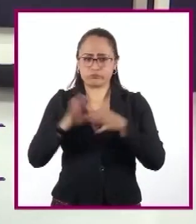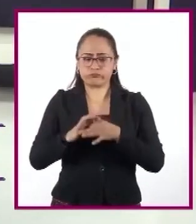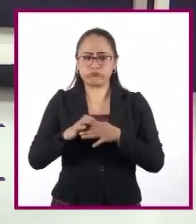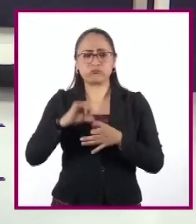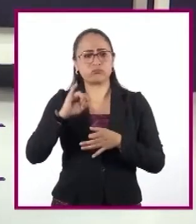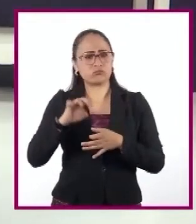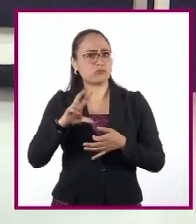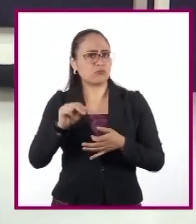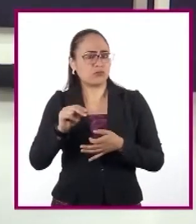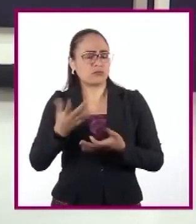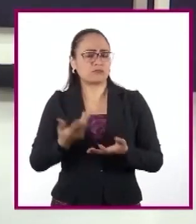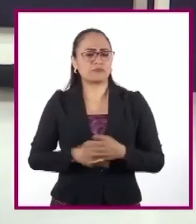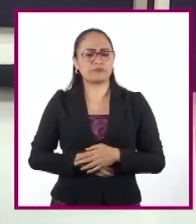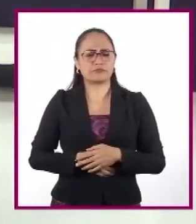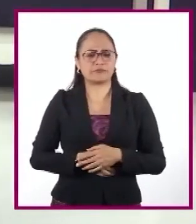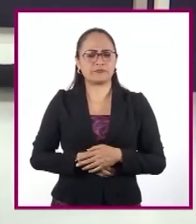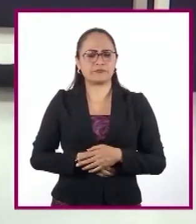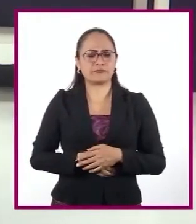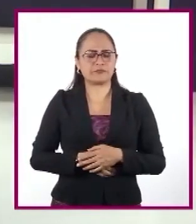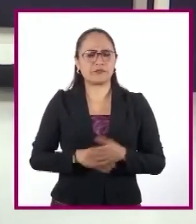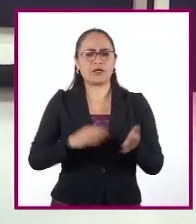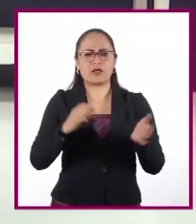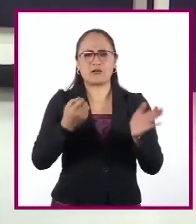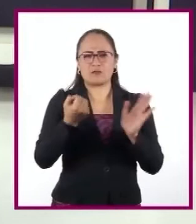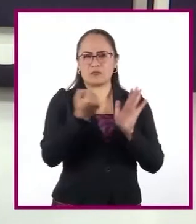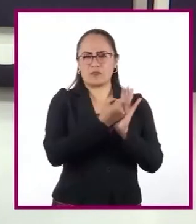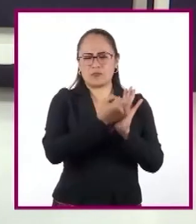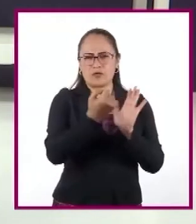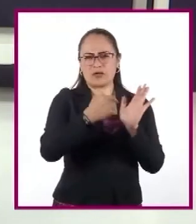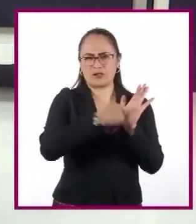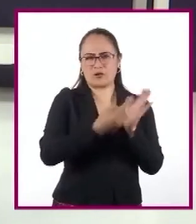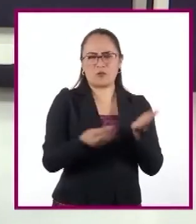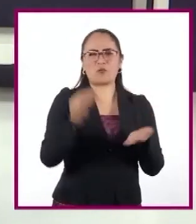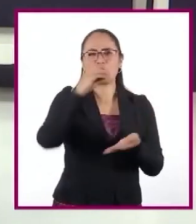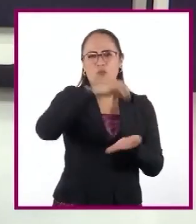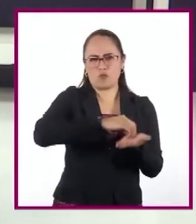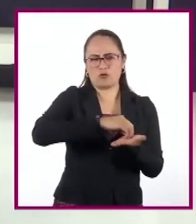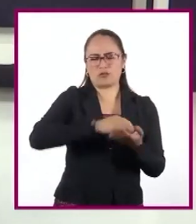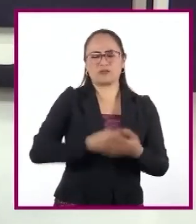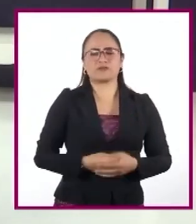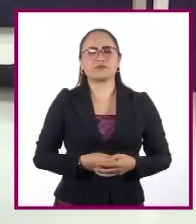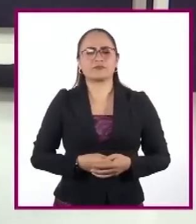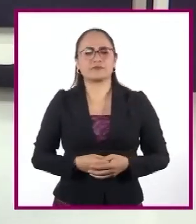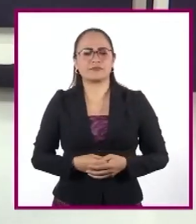estos valores? Coloquen la etiqueta del elemento en esa intersección.